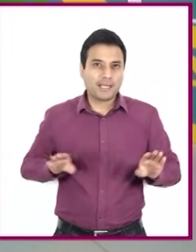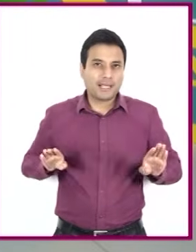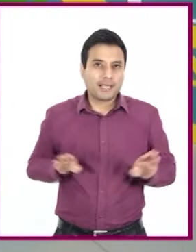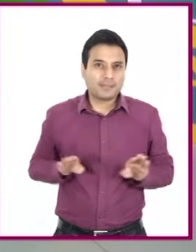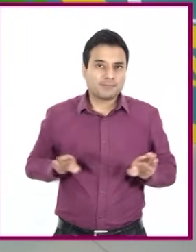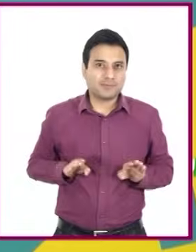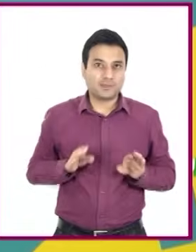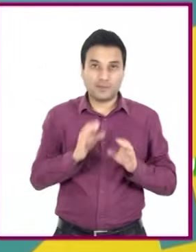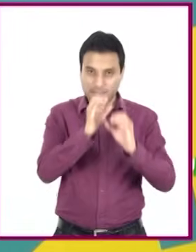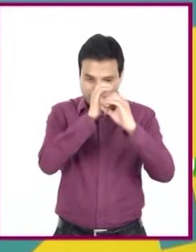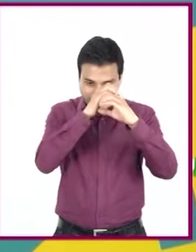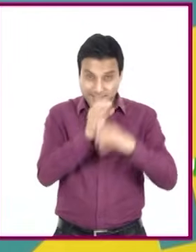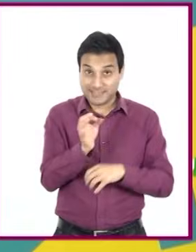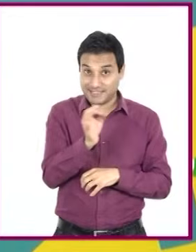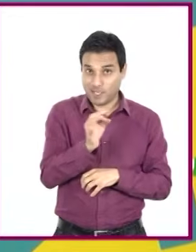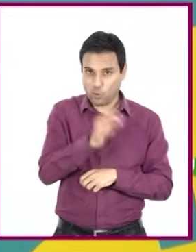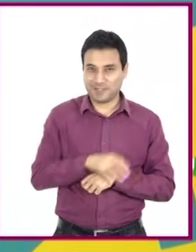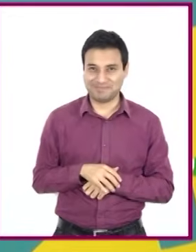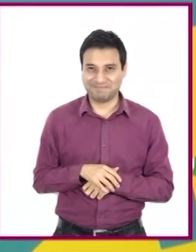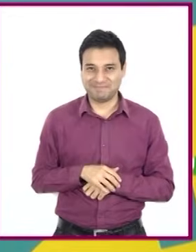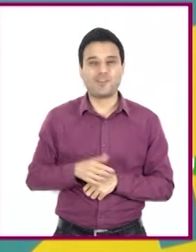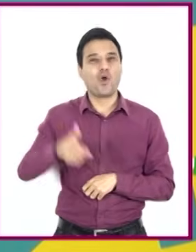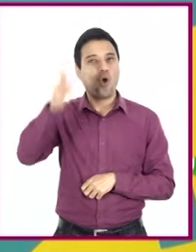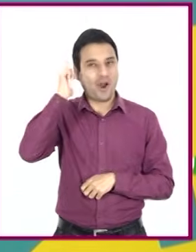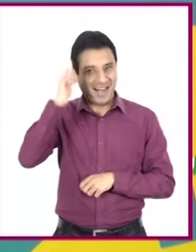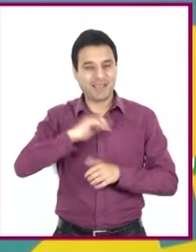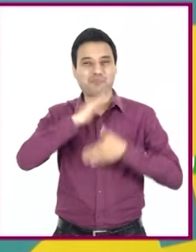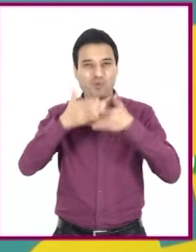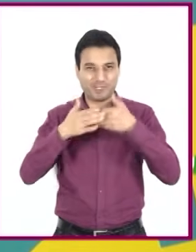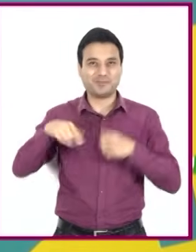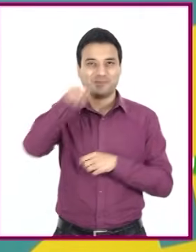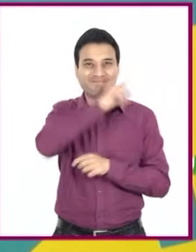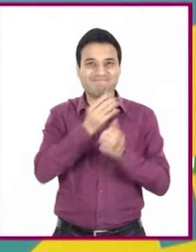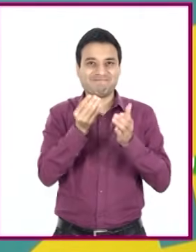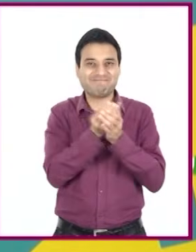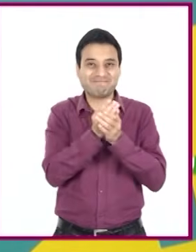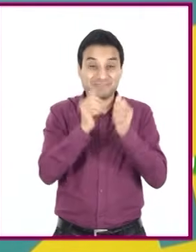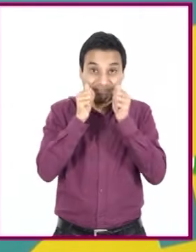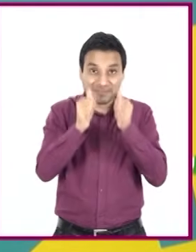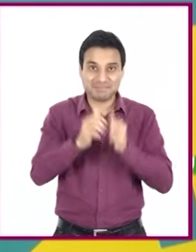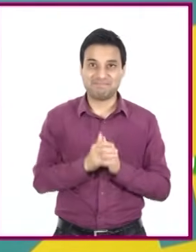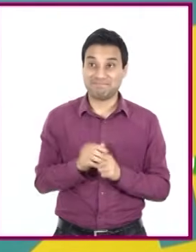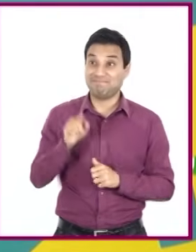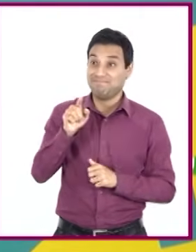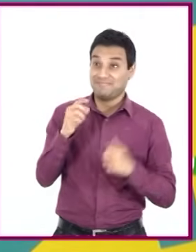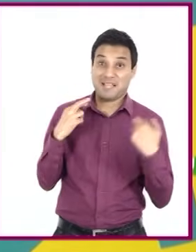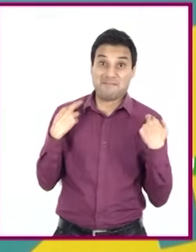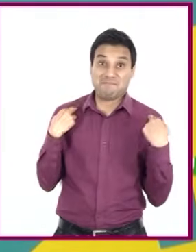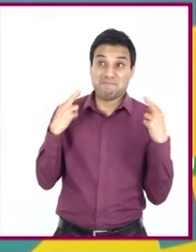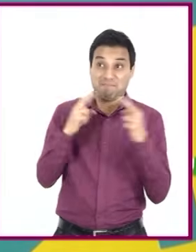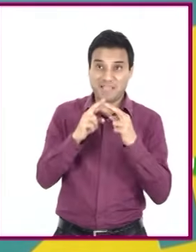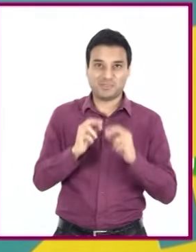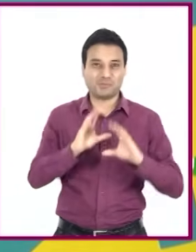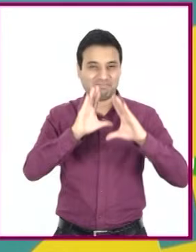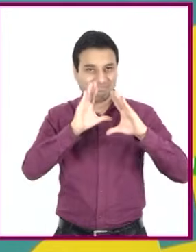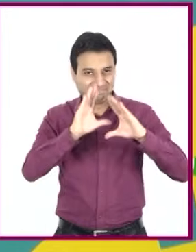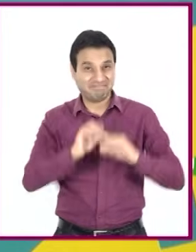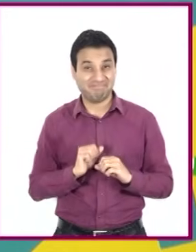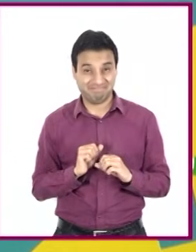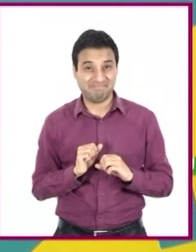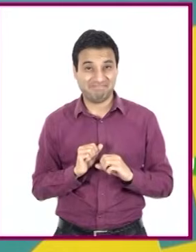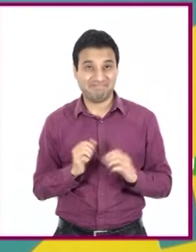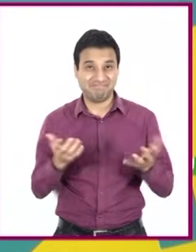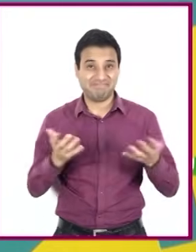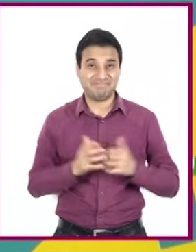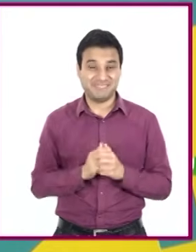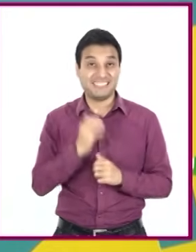la célula. Esperamos que puedan acompañarnos a desarrollar este proyecto que los docentes de Biología en Aprende en Casa 2